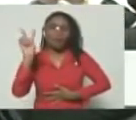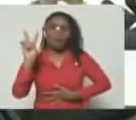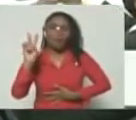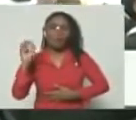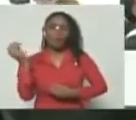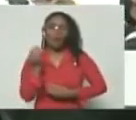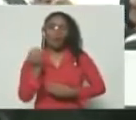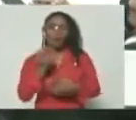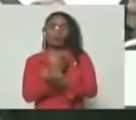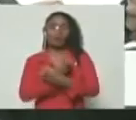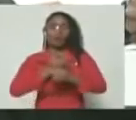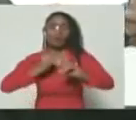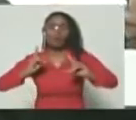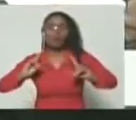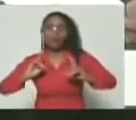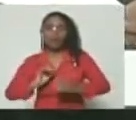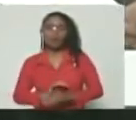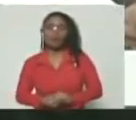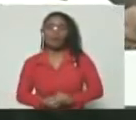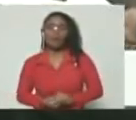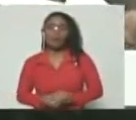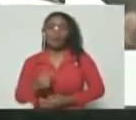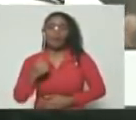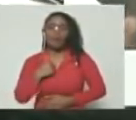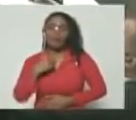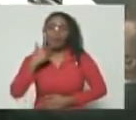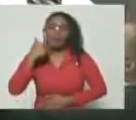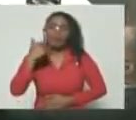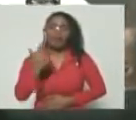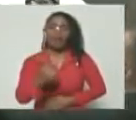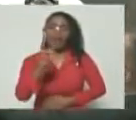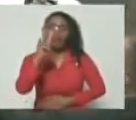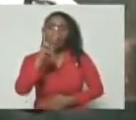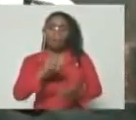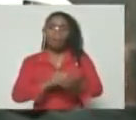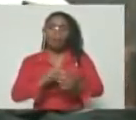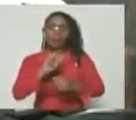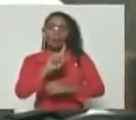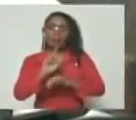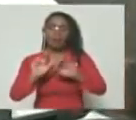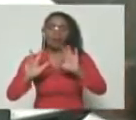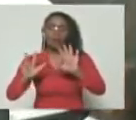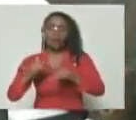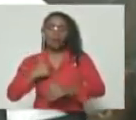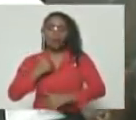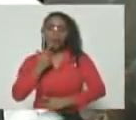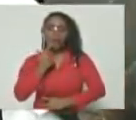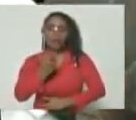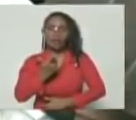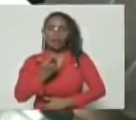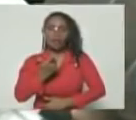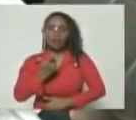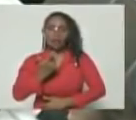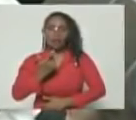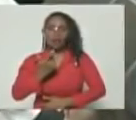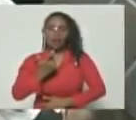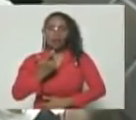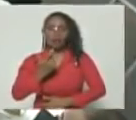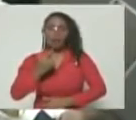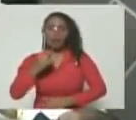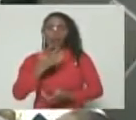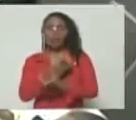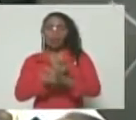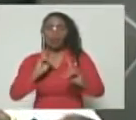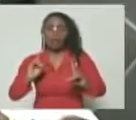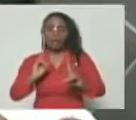demócrata, que dije en el 2018, dije, Acción Democrática en las